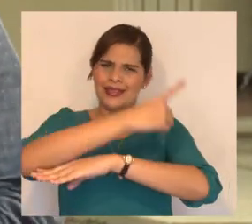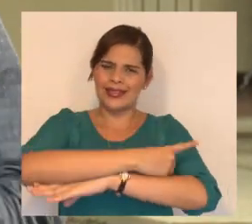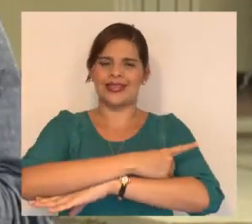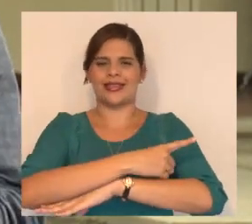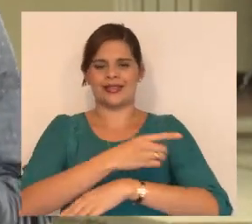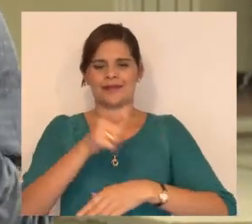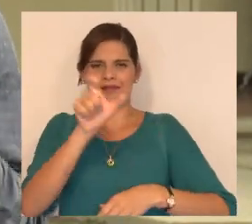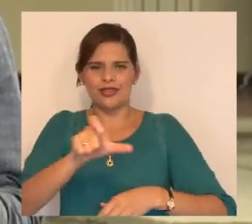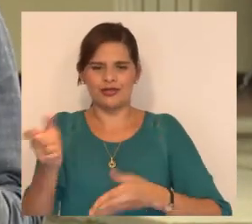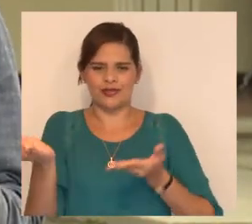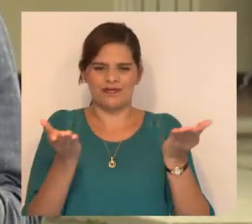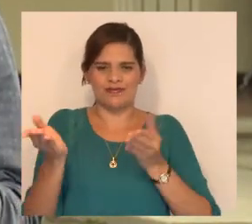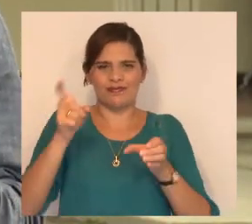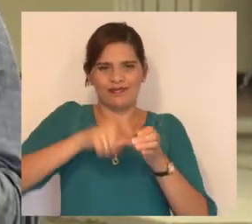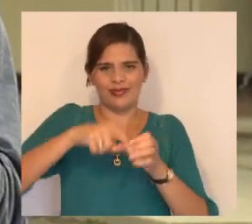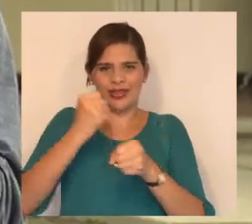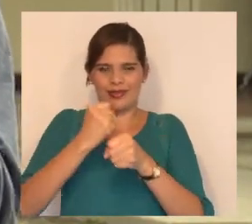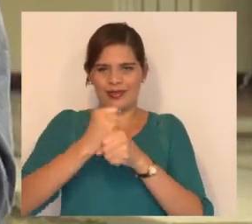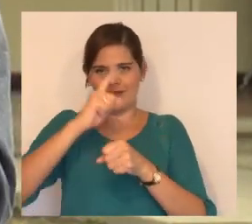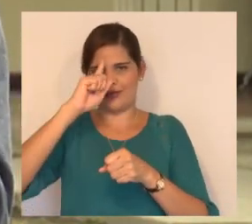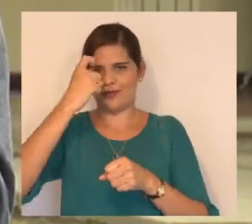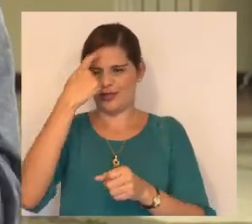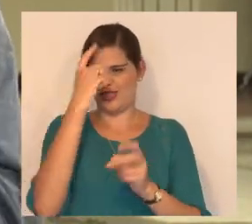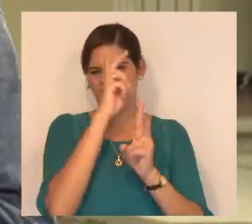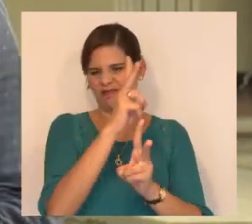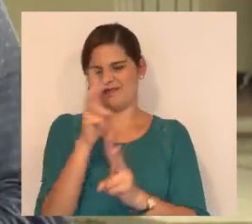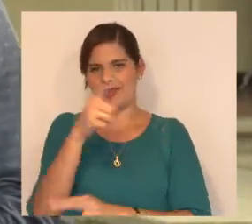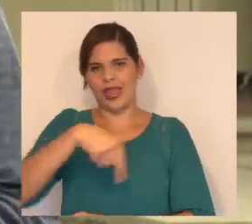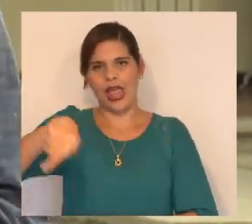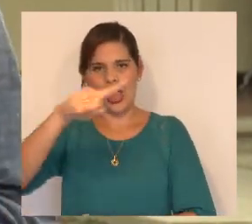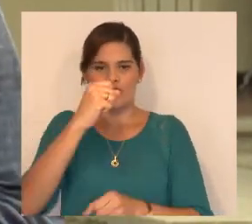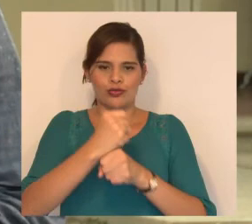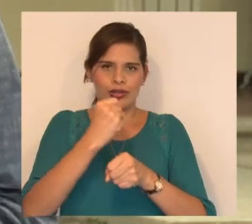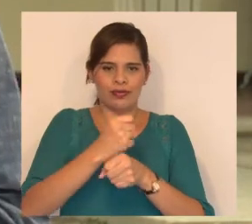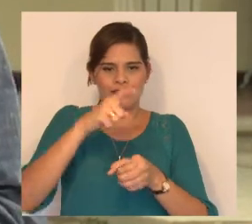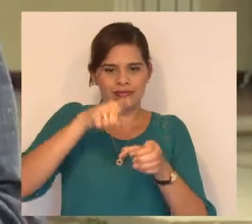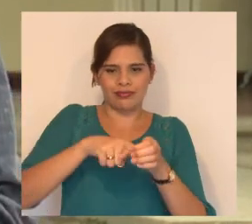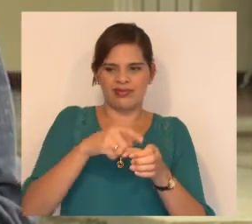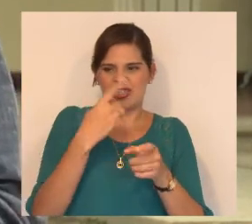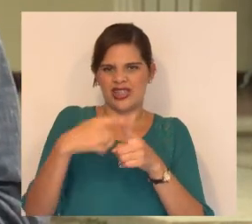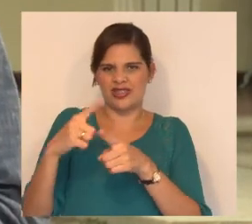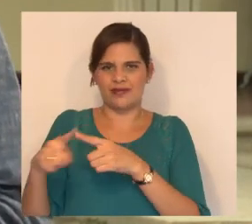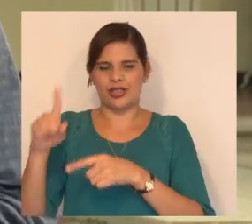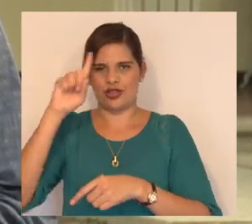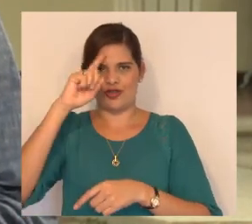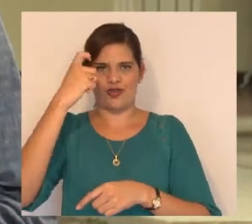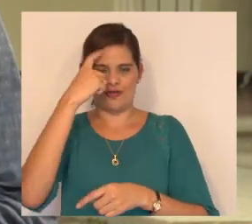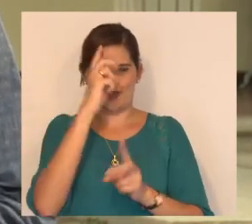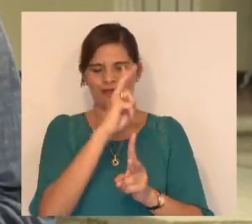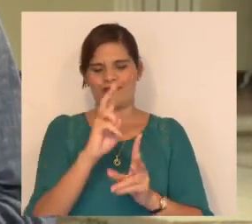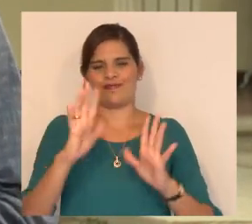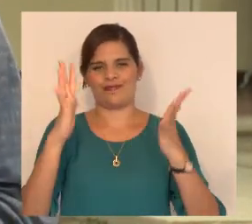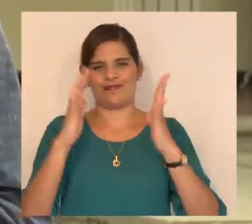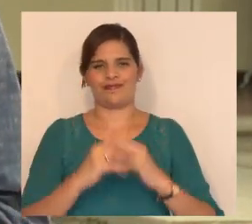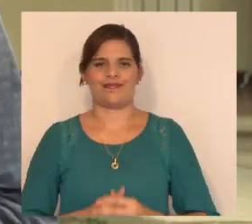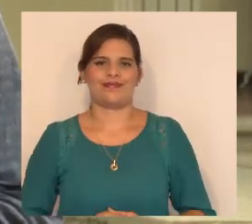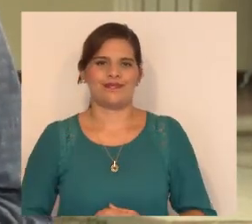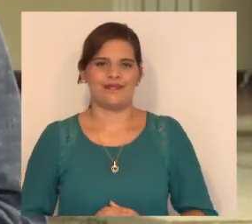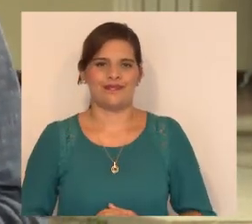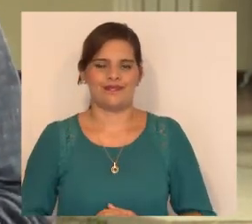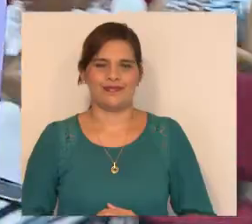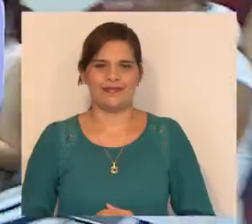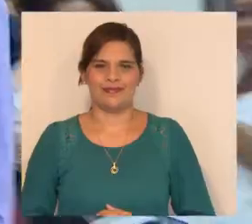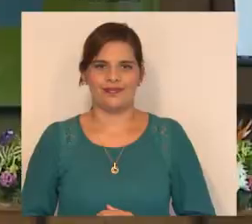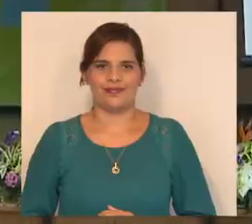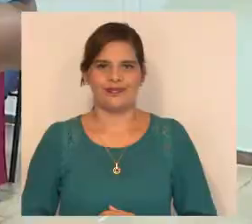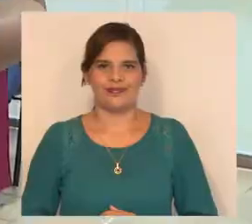el Día del Servidor Público como evento que busca reconocer y exaltar la labor de quienes prestan sus servicios a las instituciones y organismos del